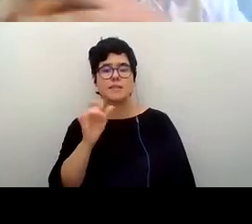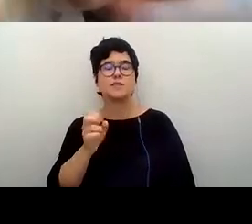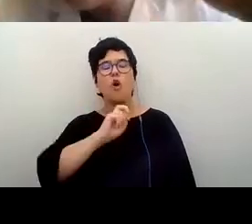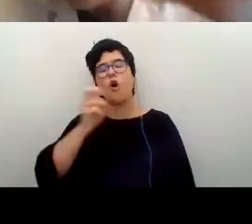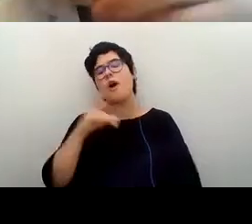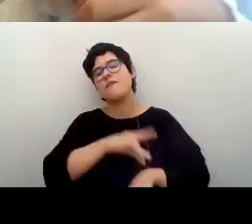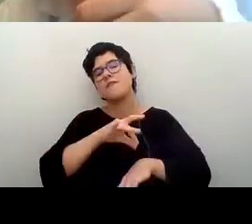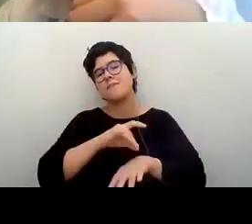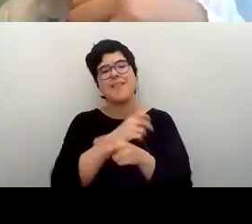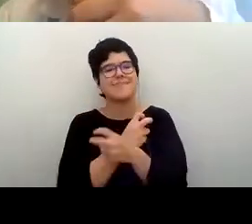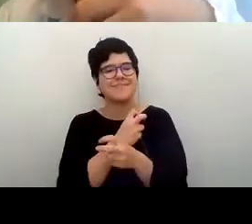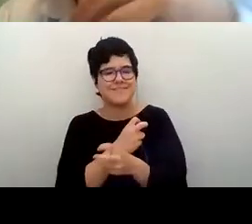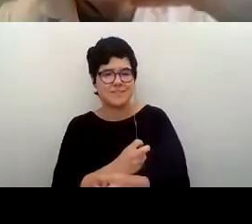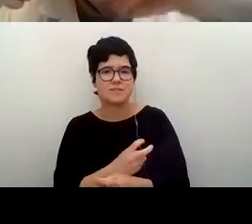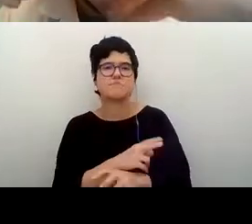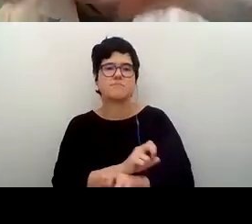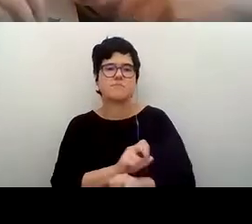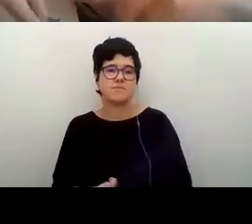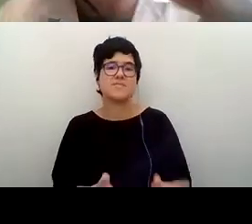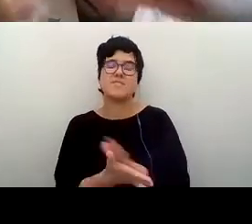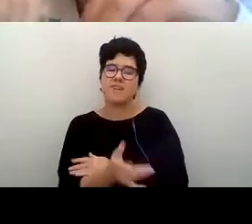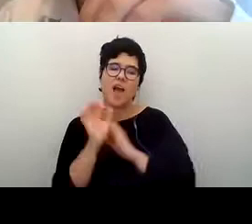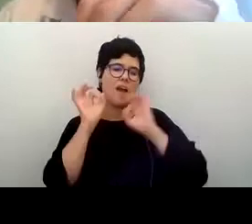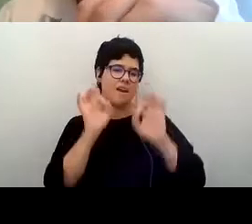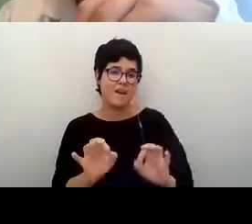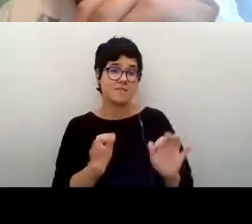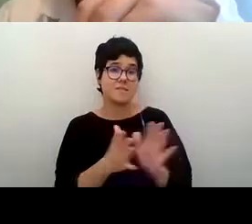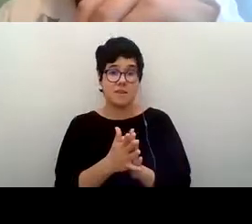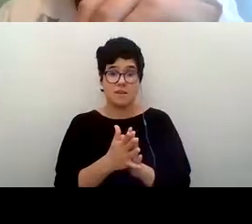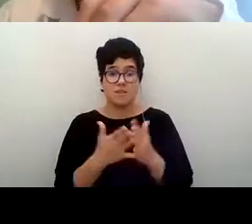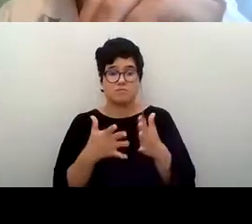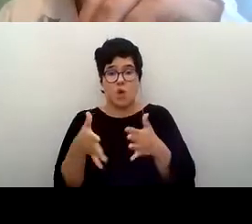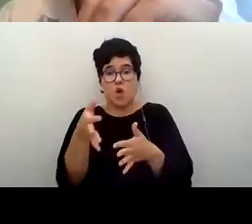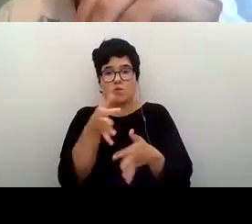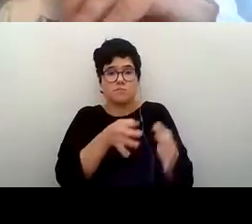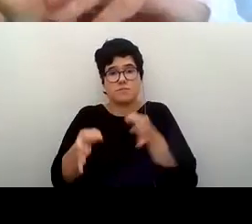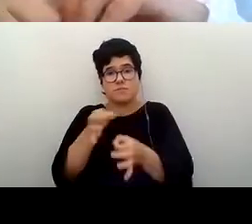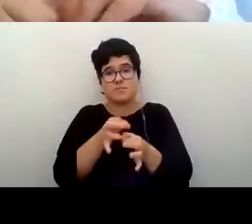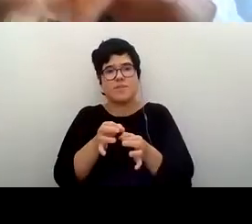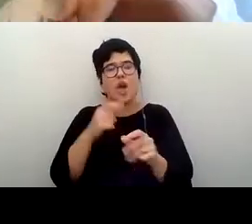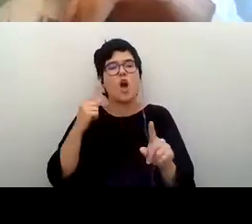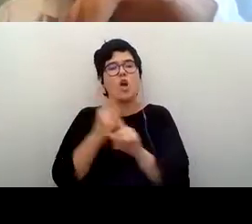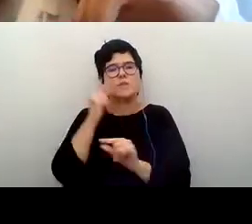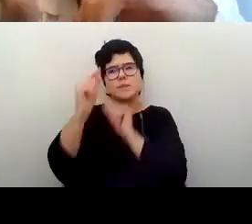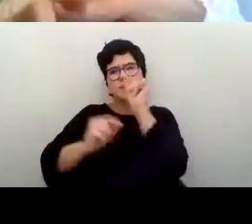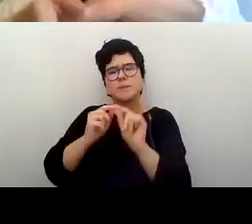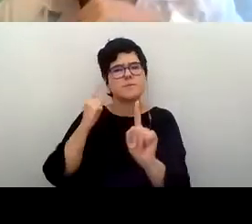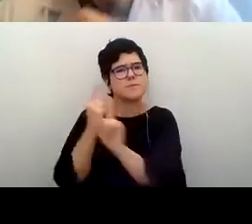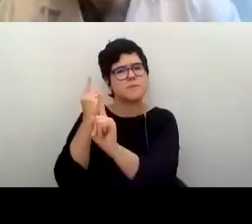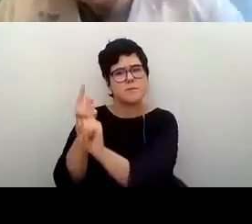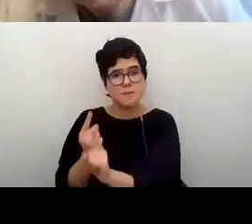se comportan así, es decir, son nuestros anticuerpos que tendrían que atacar agentes externos, atacan estructuras propias.